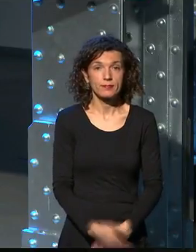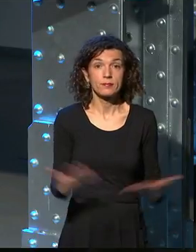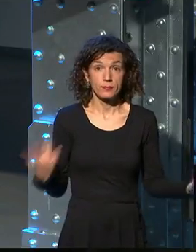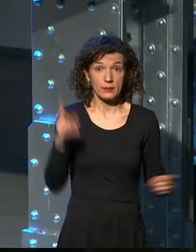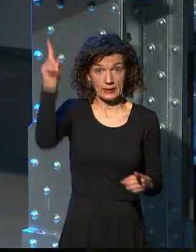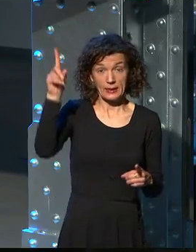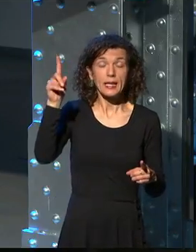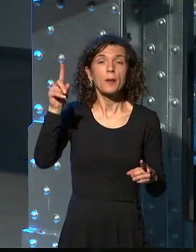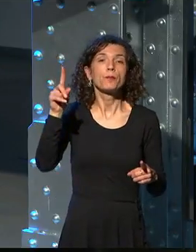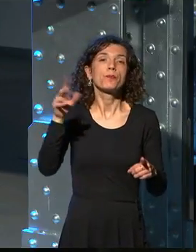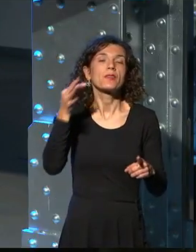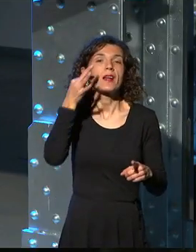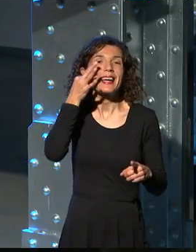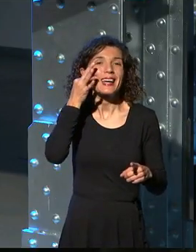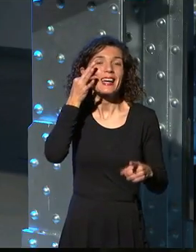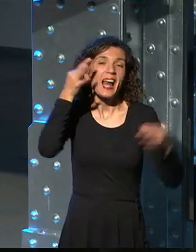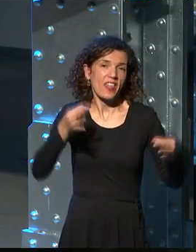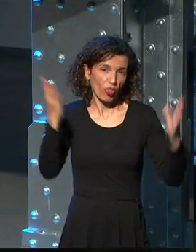En esta otra ilusión,